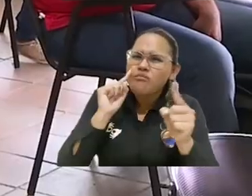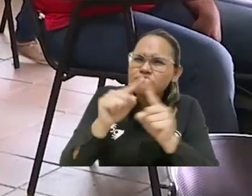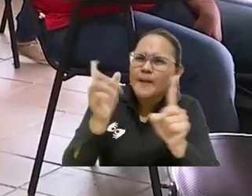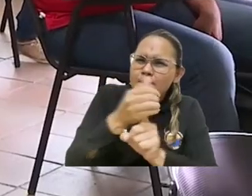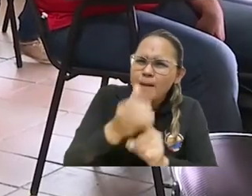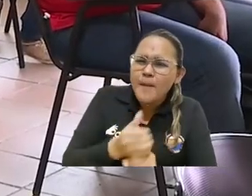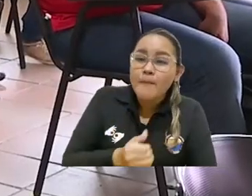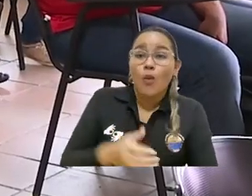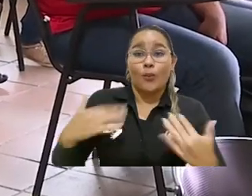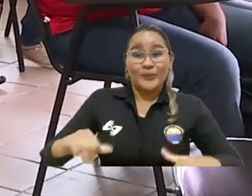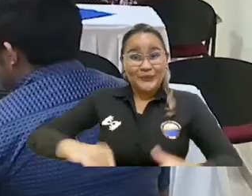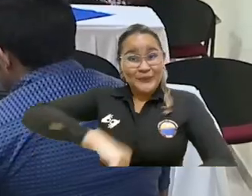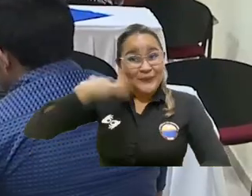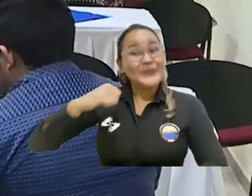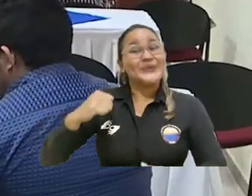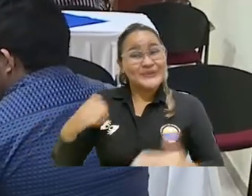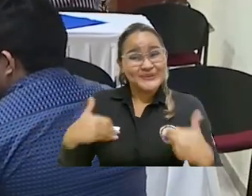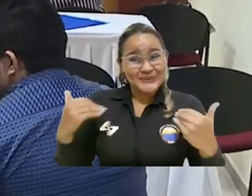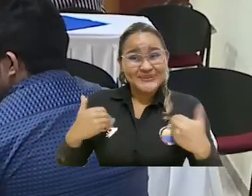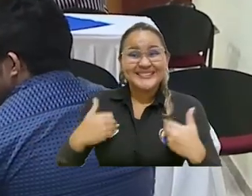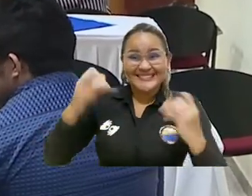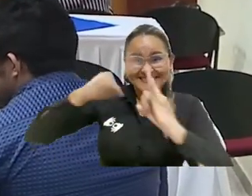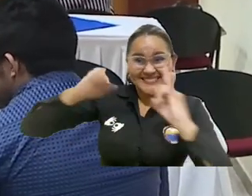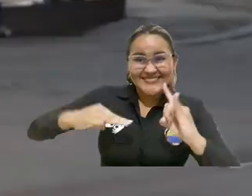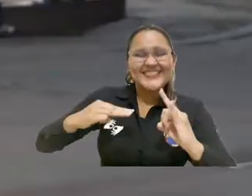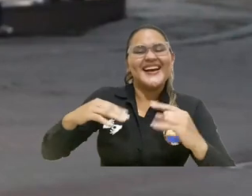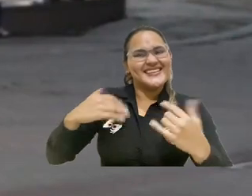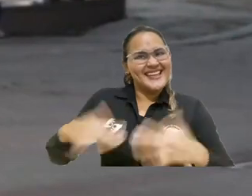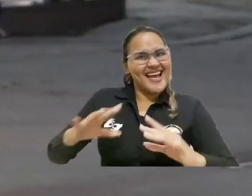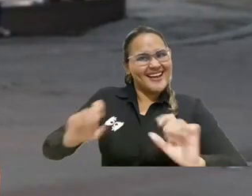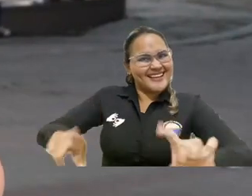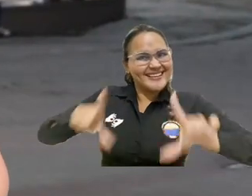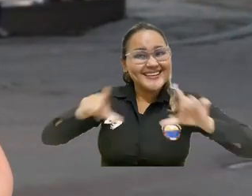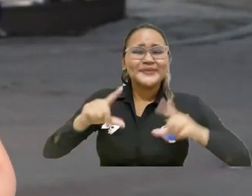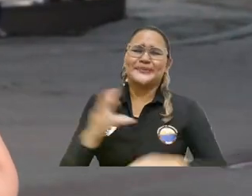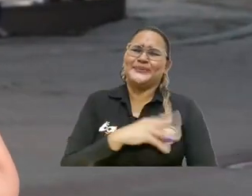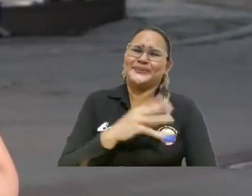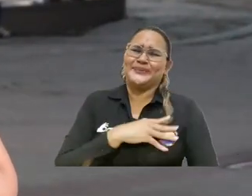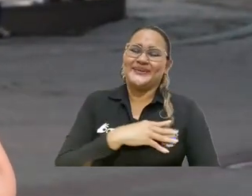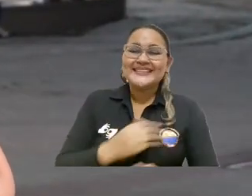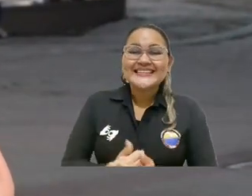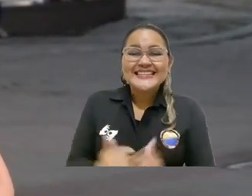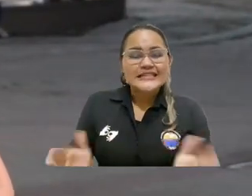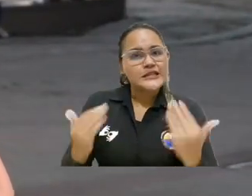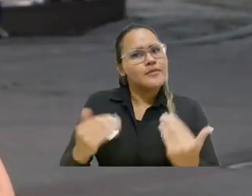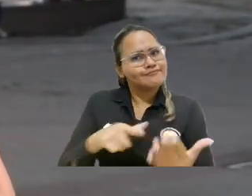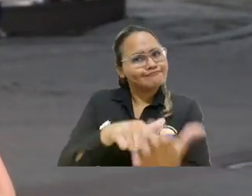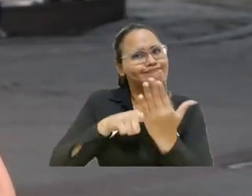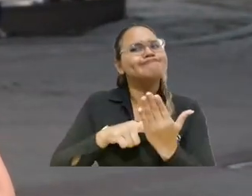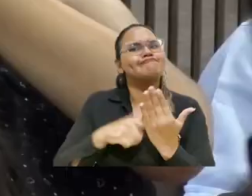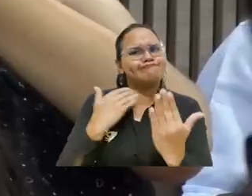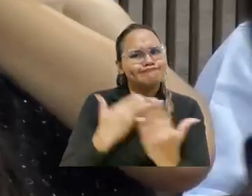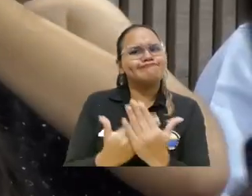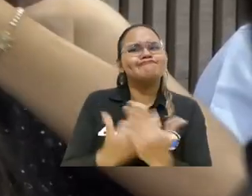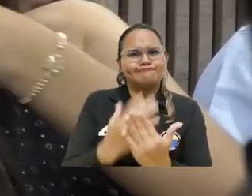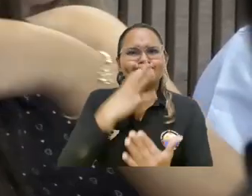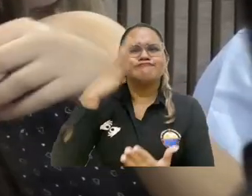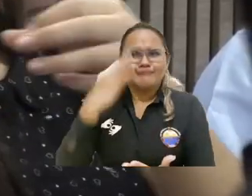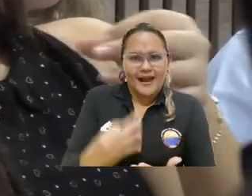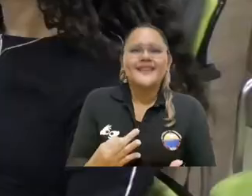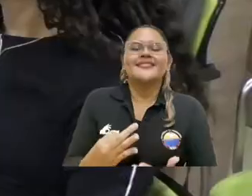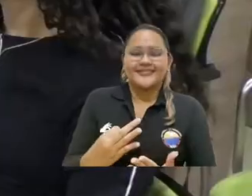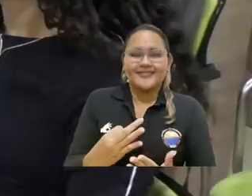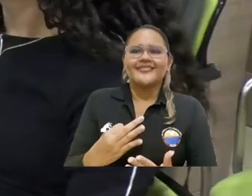Me siento muy orgullosa de ser egresado de la Universidad del Magdalena, pues puedo evidenciar en este espacio